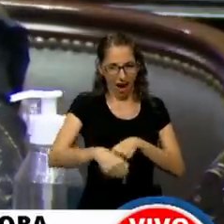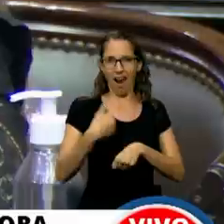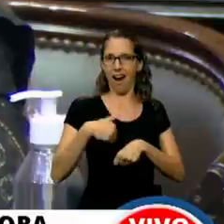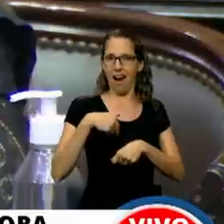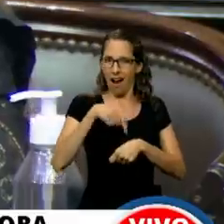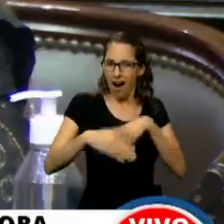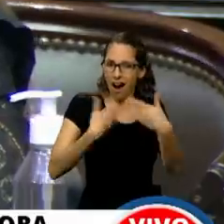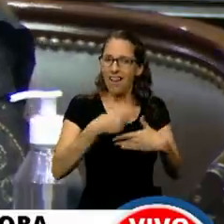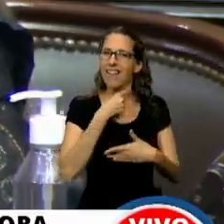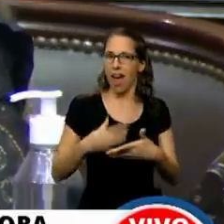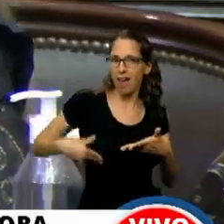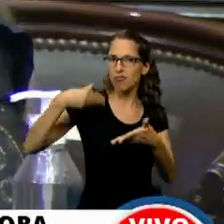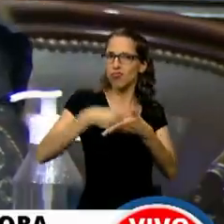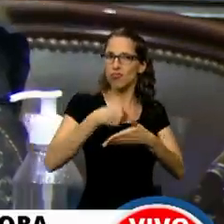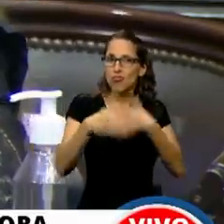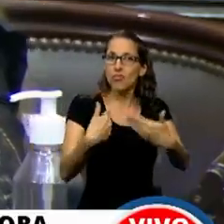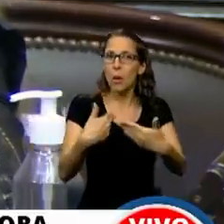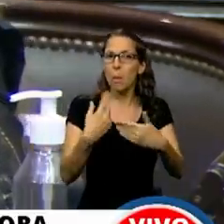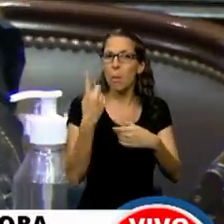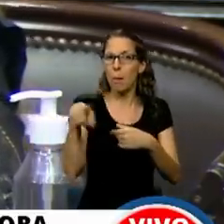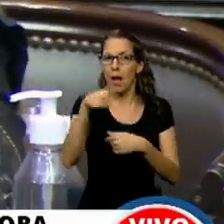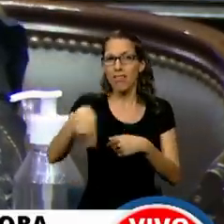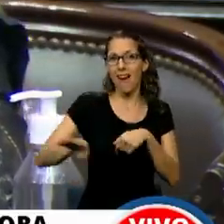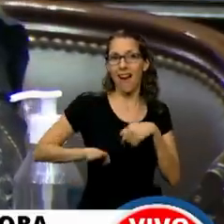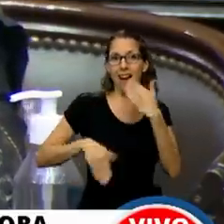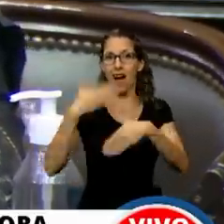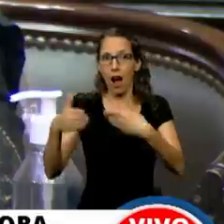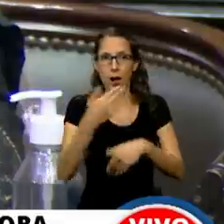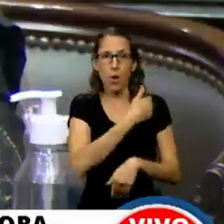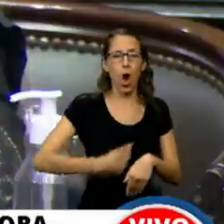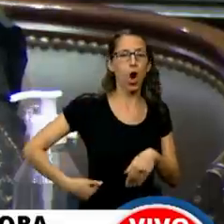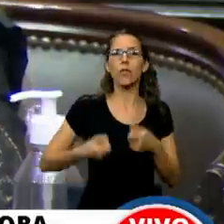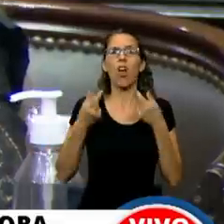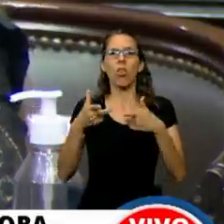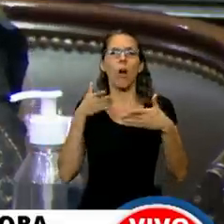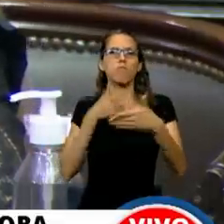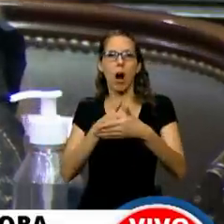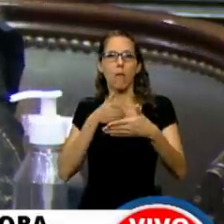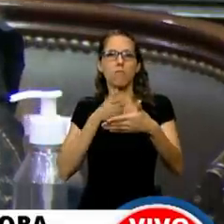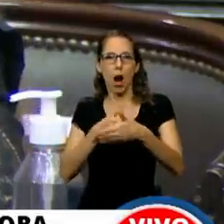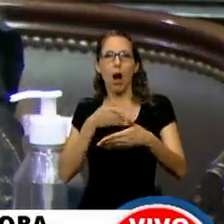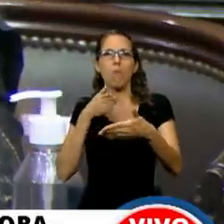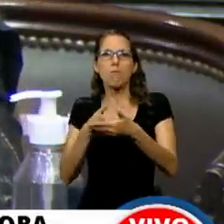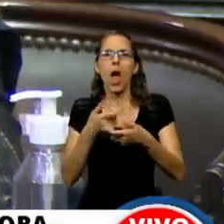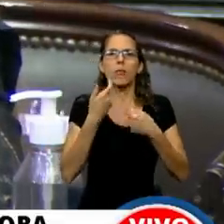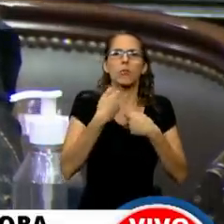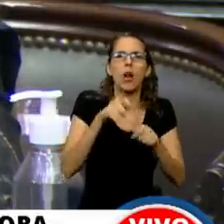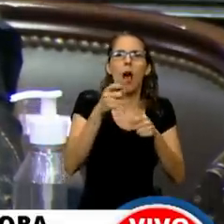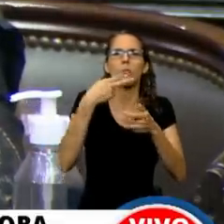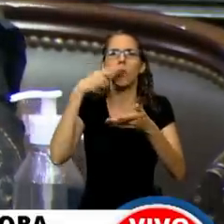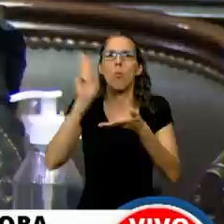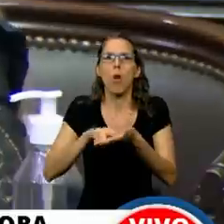país y la única respuesta que están teniendo este gobierno son obstáculos burocracia y más impuestos